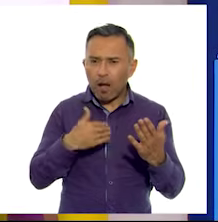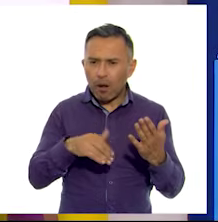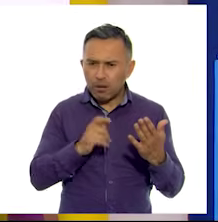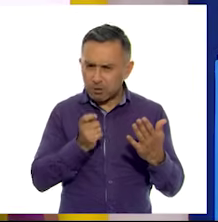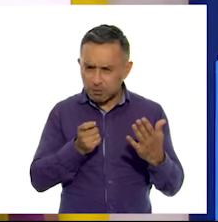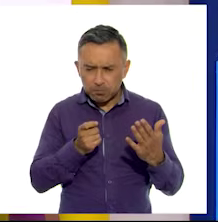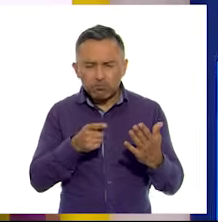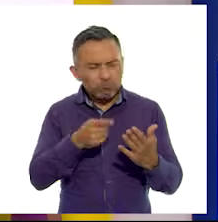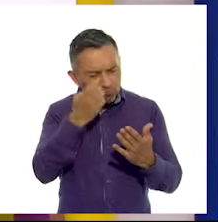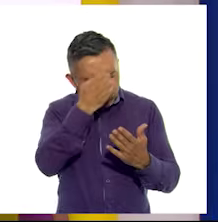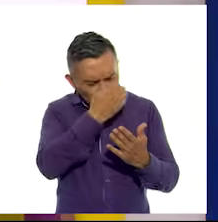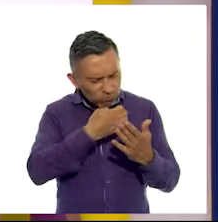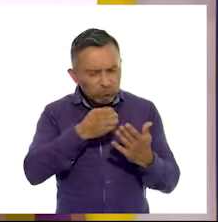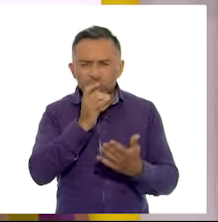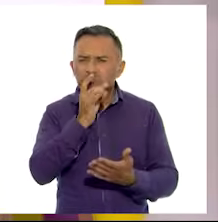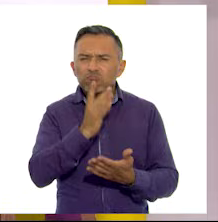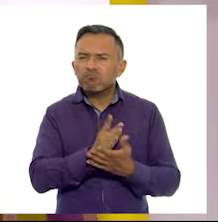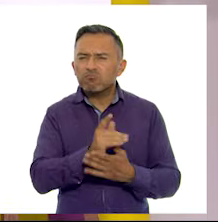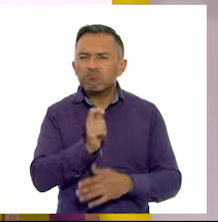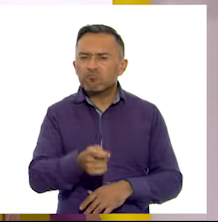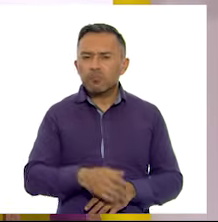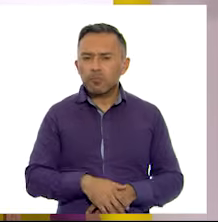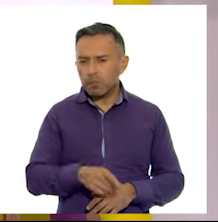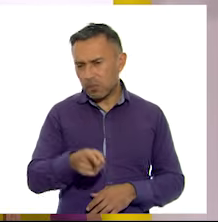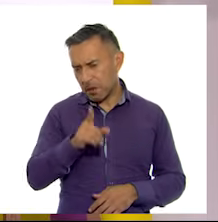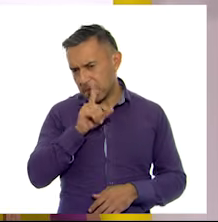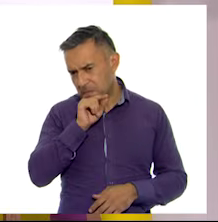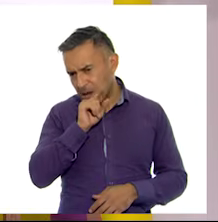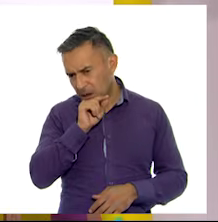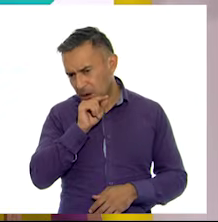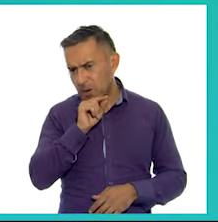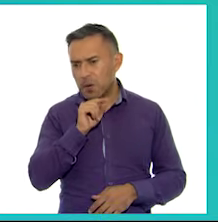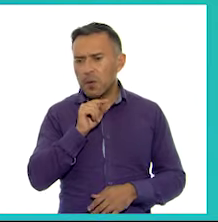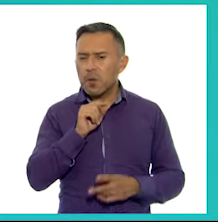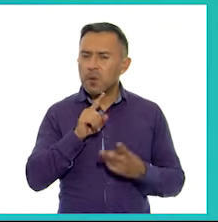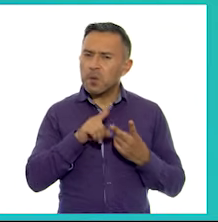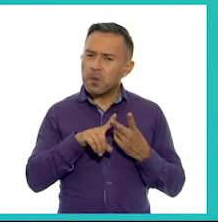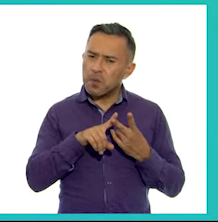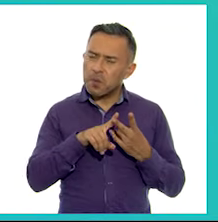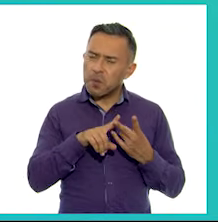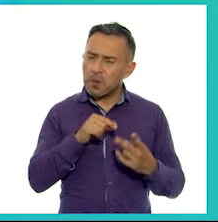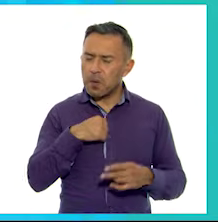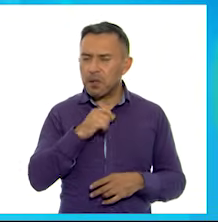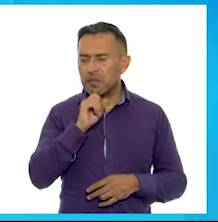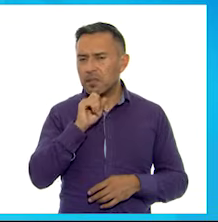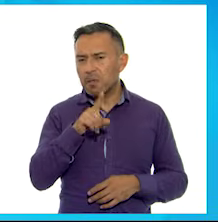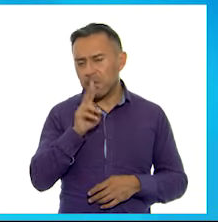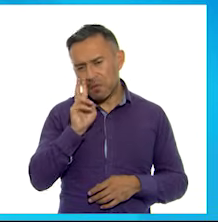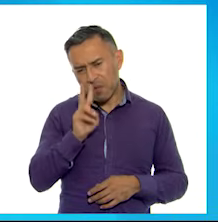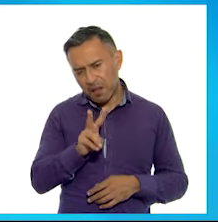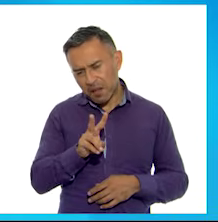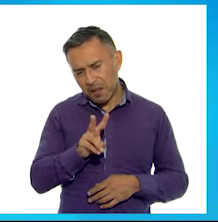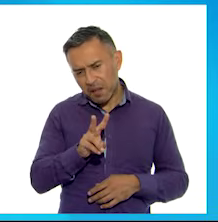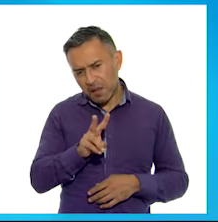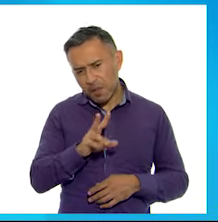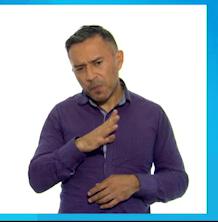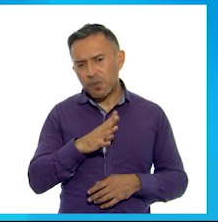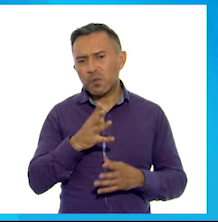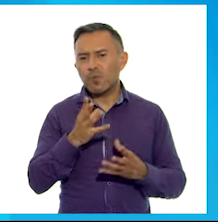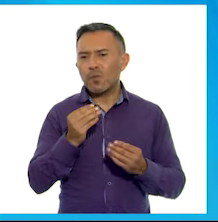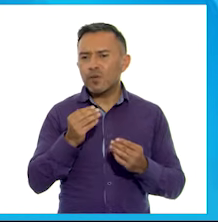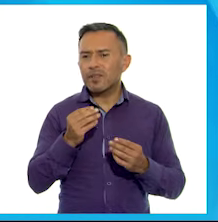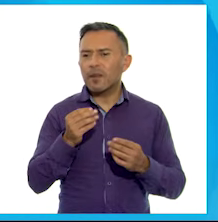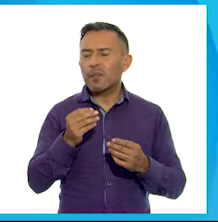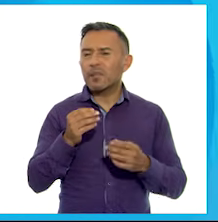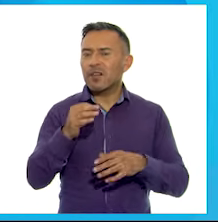podemos distinguir ahí? Miren, son unos pájaros. Así es. Estoy viendo también muchas